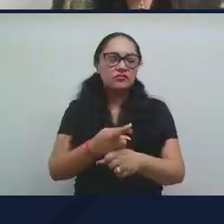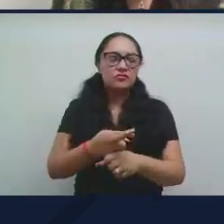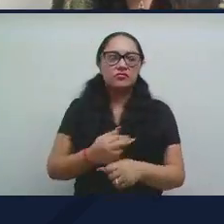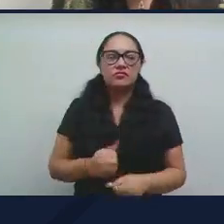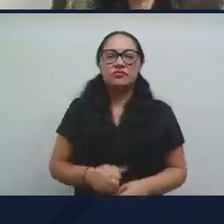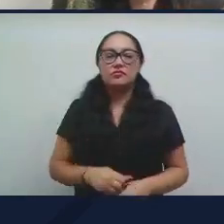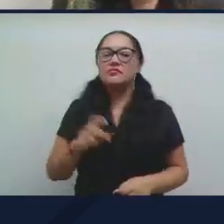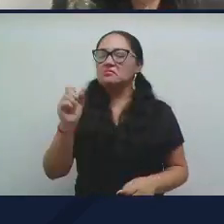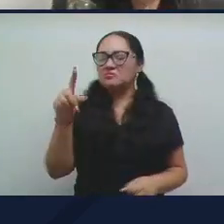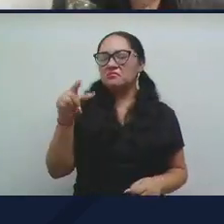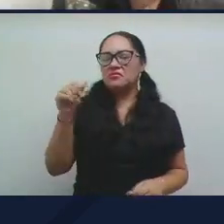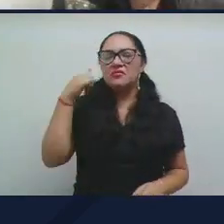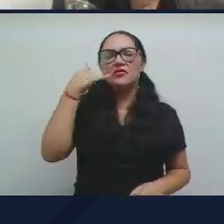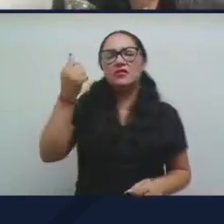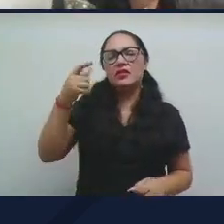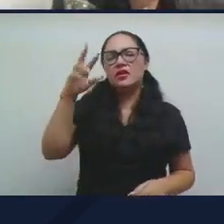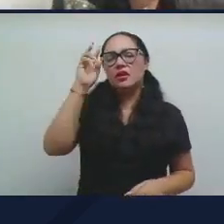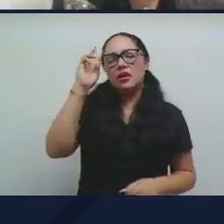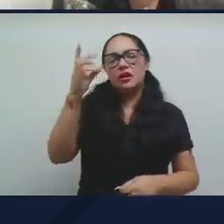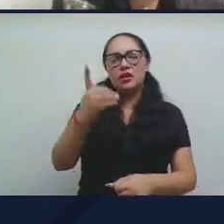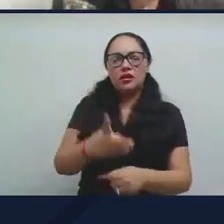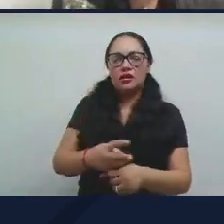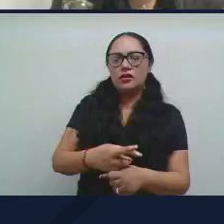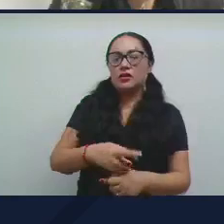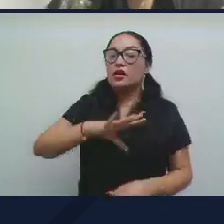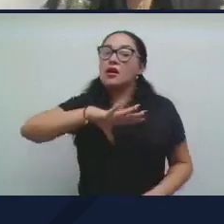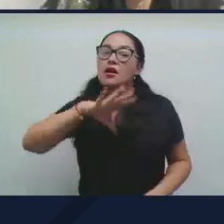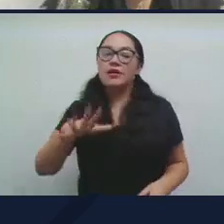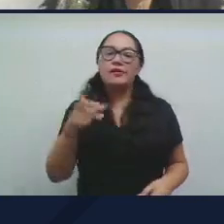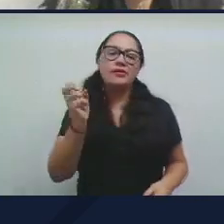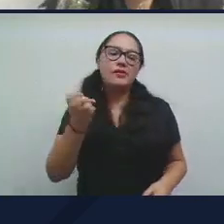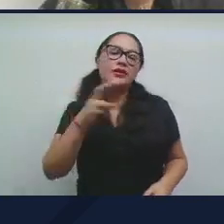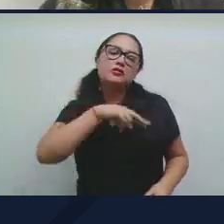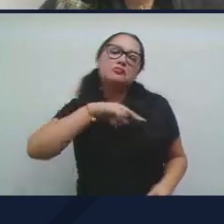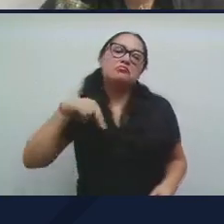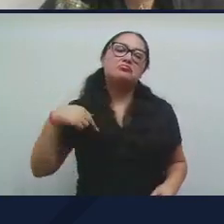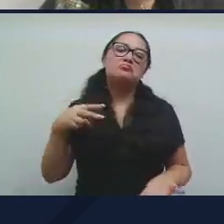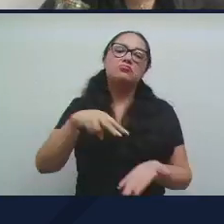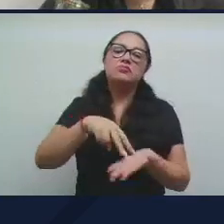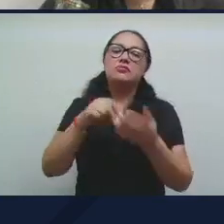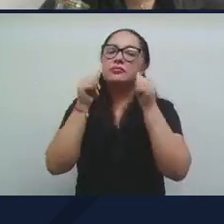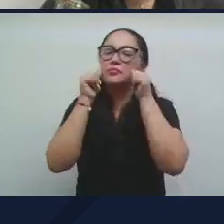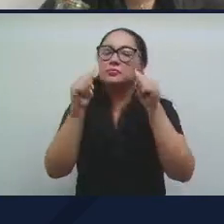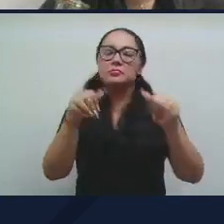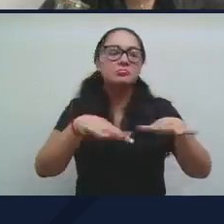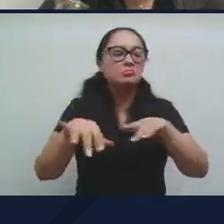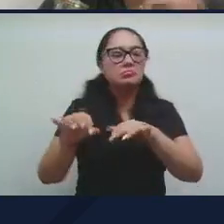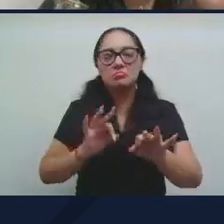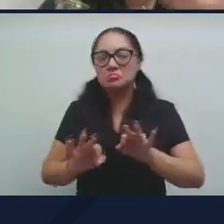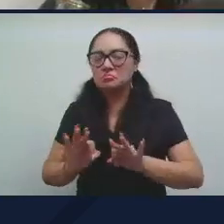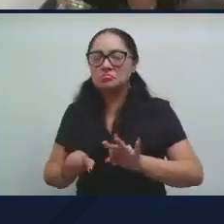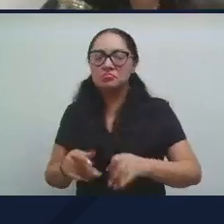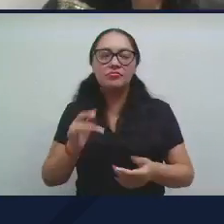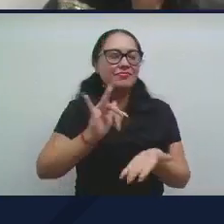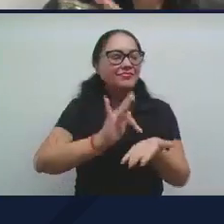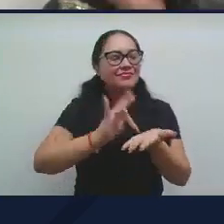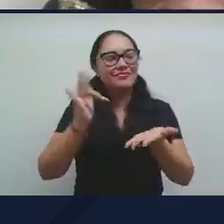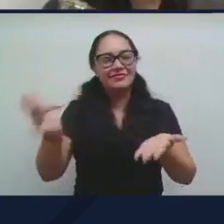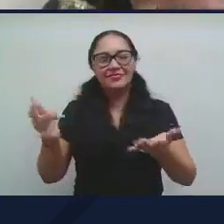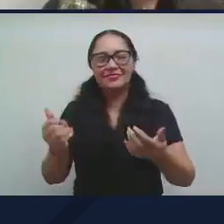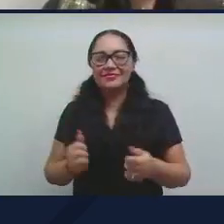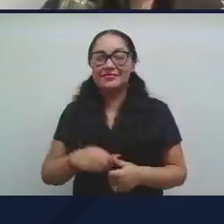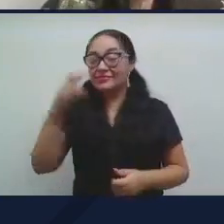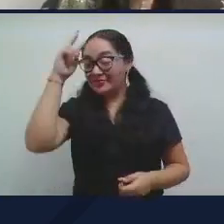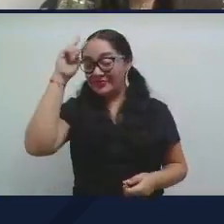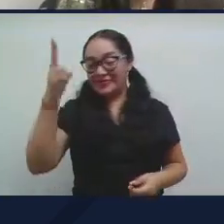teléfonos de la dirección general. Ahí estamos, atentos. Muchísimas gracias, maestra Daisy. ¿Alguna frase con la